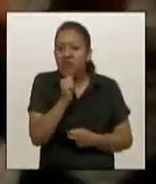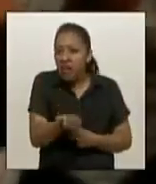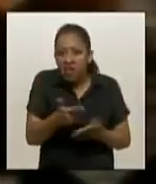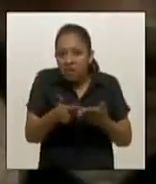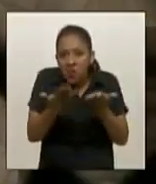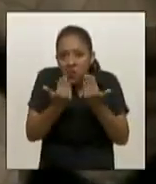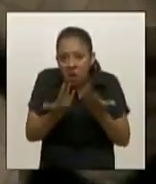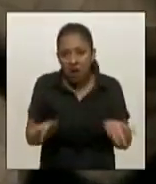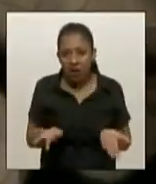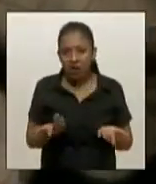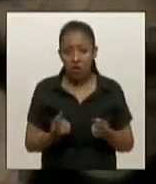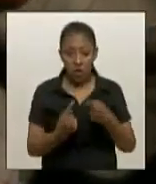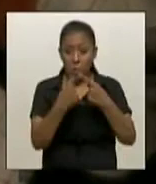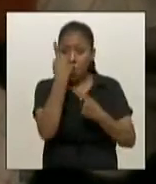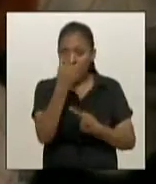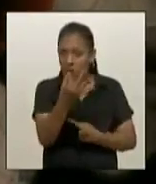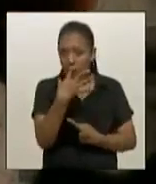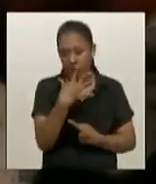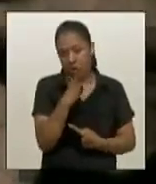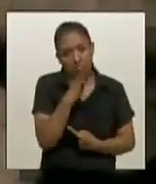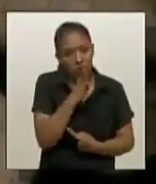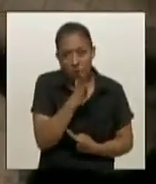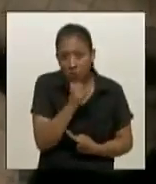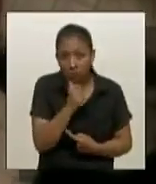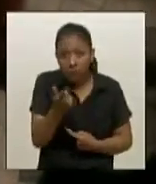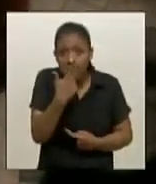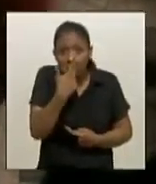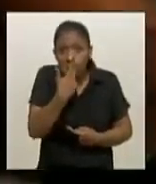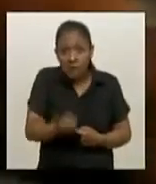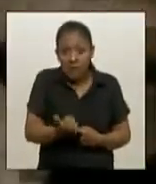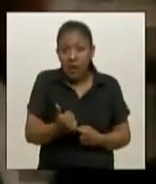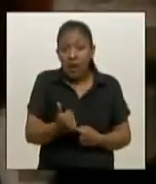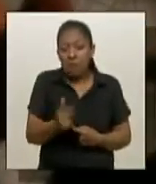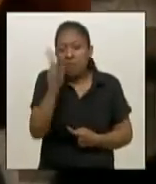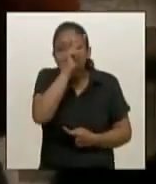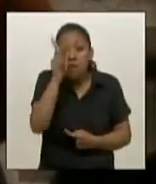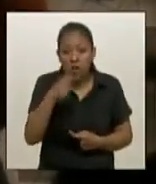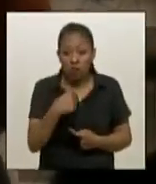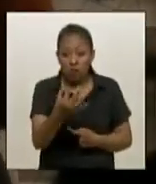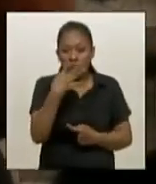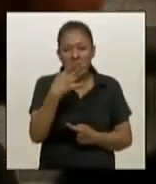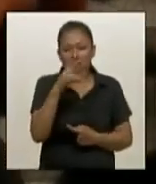y pues ahora sí que uno no puedo tomármelo porque no me sirve. Al contrario, me